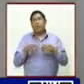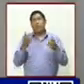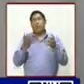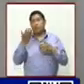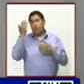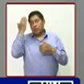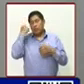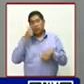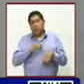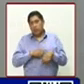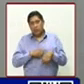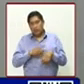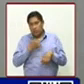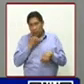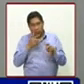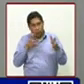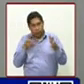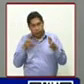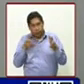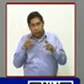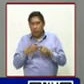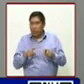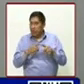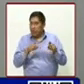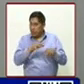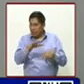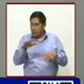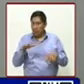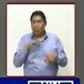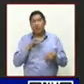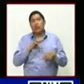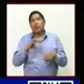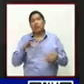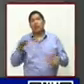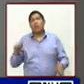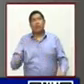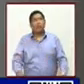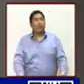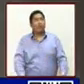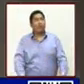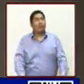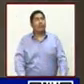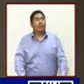estos momentos donde se hacían diferentes sectores de Cochabamba.